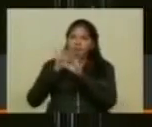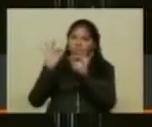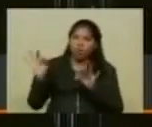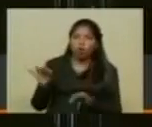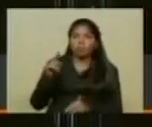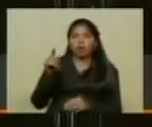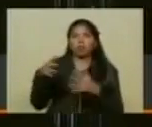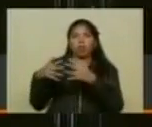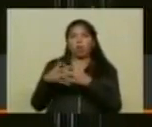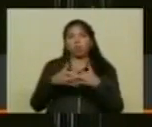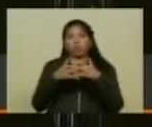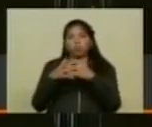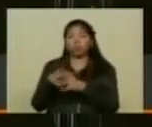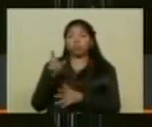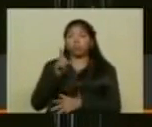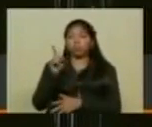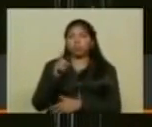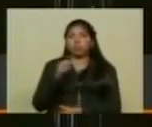Estados Unidos.